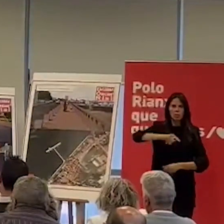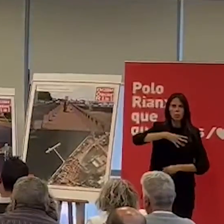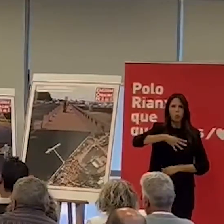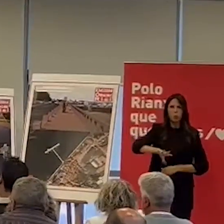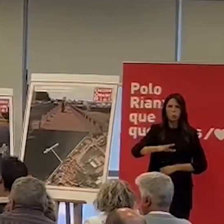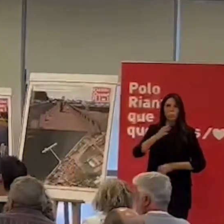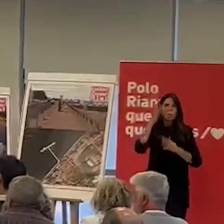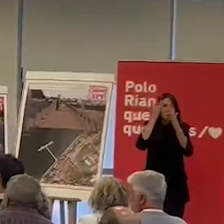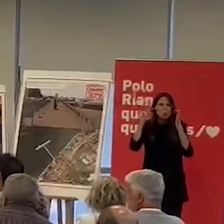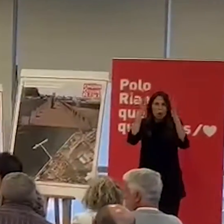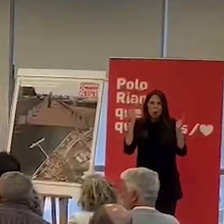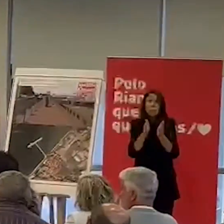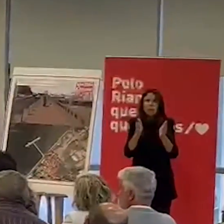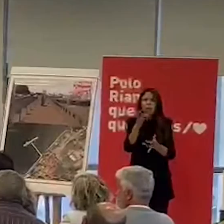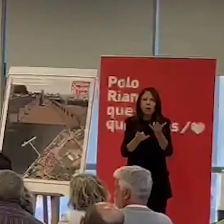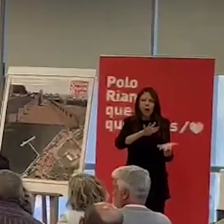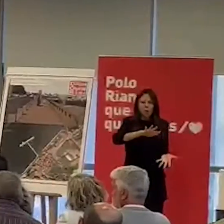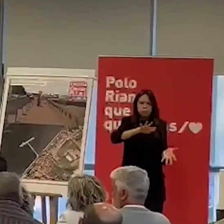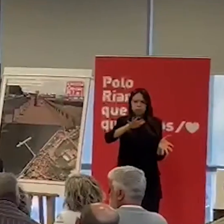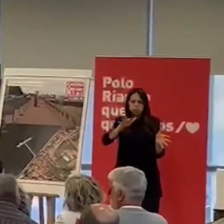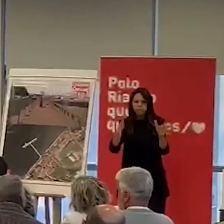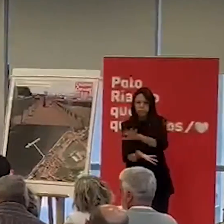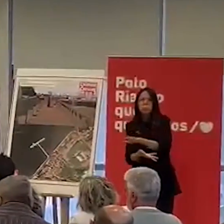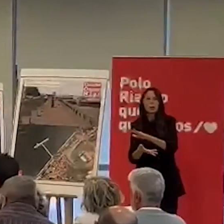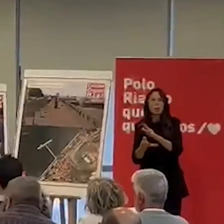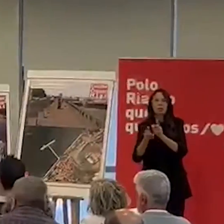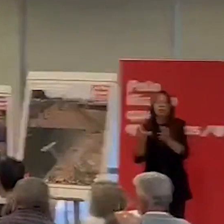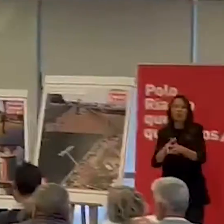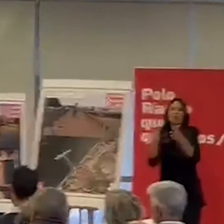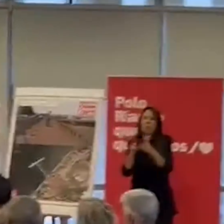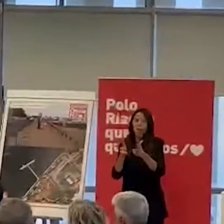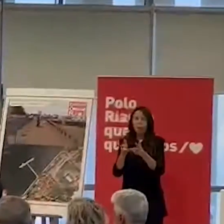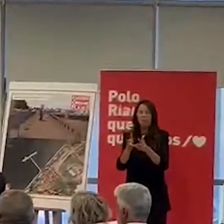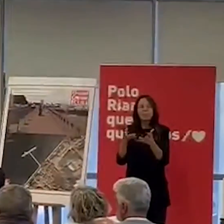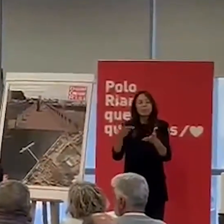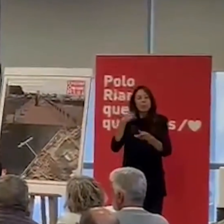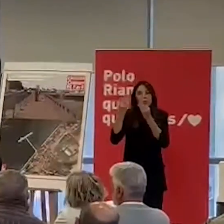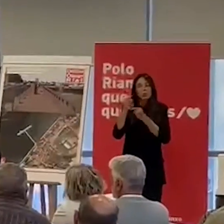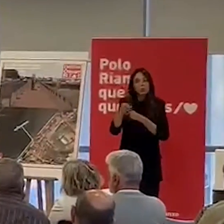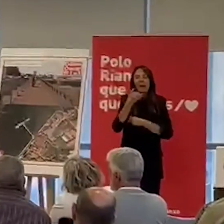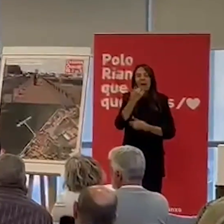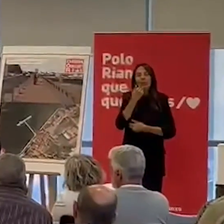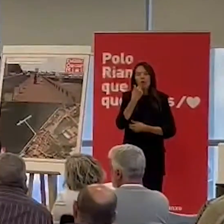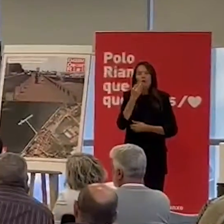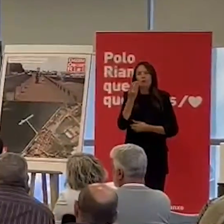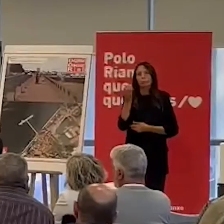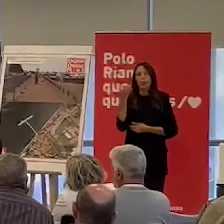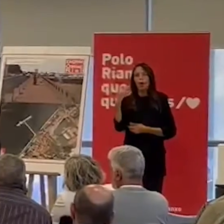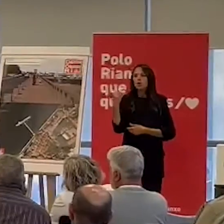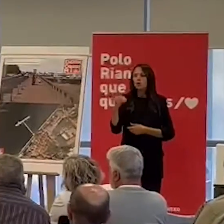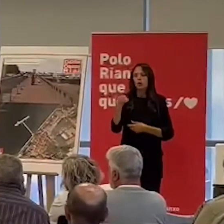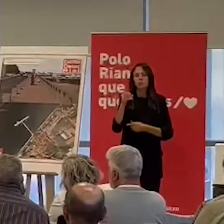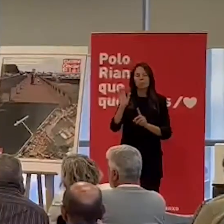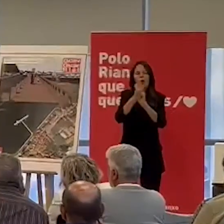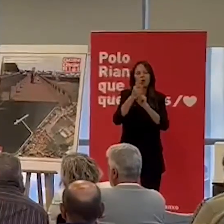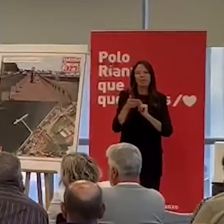se xa ese sono, de convertirlo nunha gran transformación social. E creo que iso, Óscar, o que digo, vas a lograr nos próximos